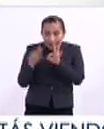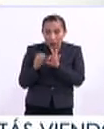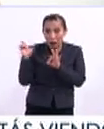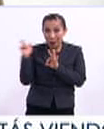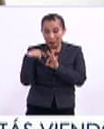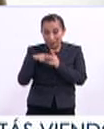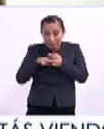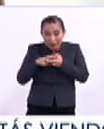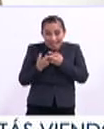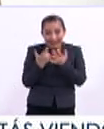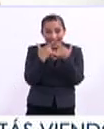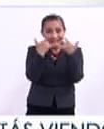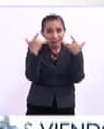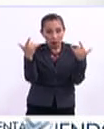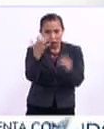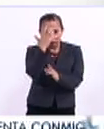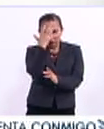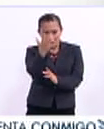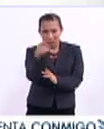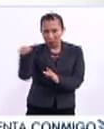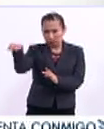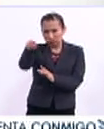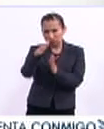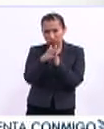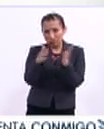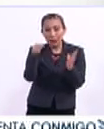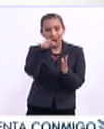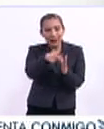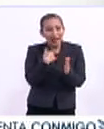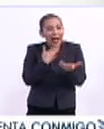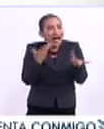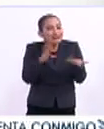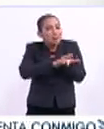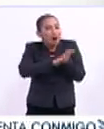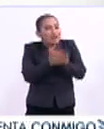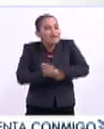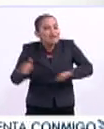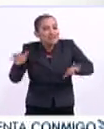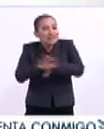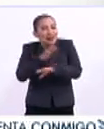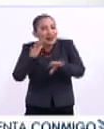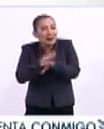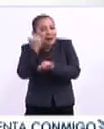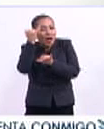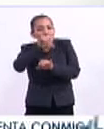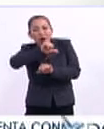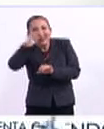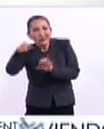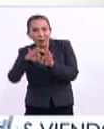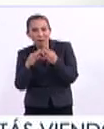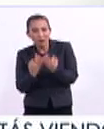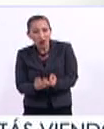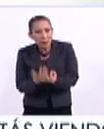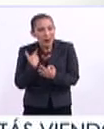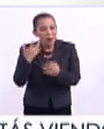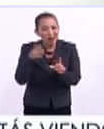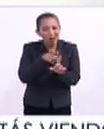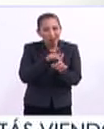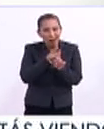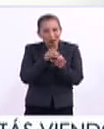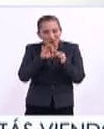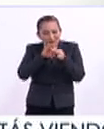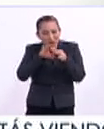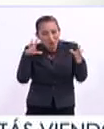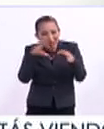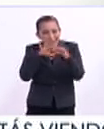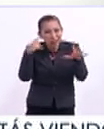entra la historia formal y seria, él se encarga de imaginarles salidas alternas, de desvirtuarlos y